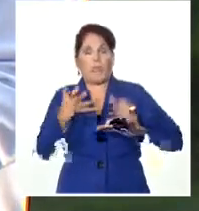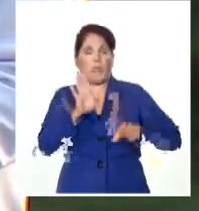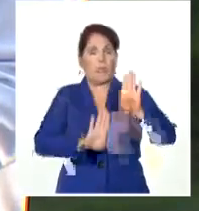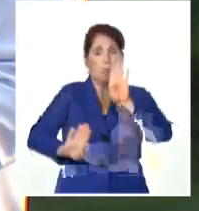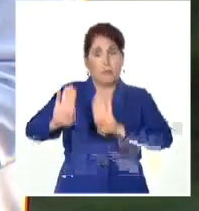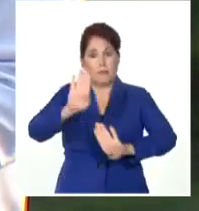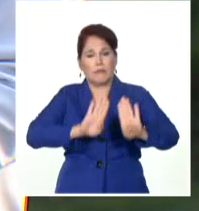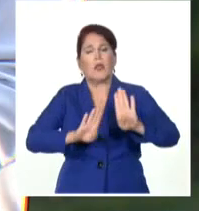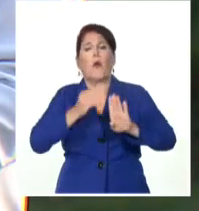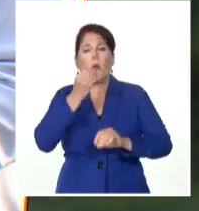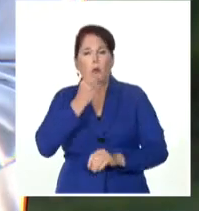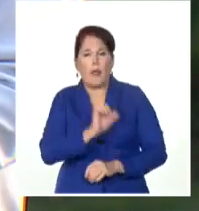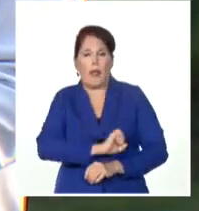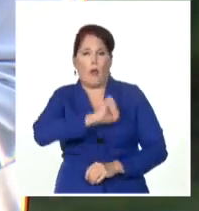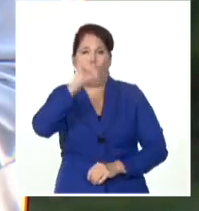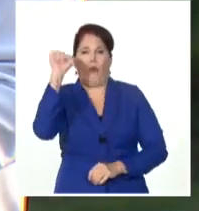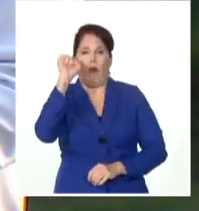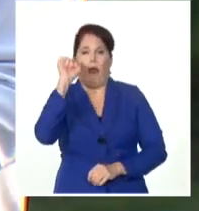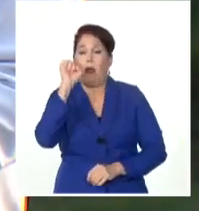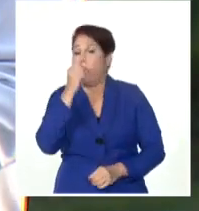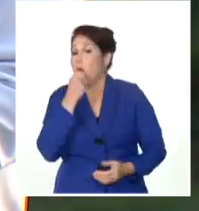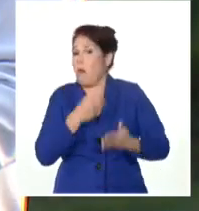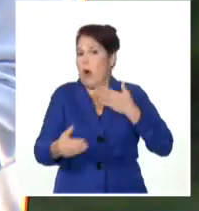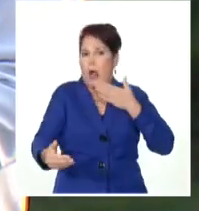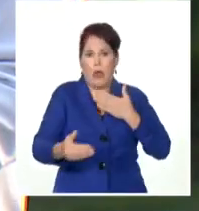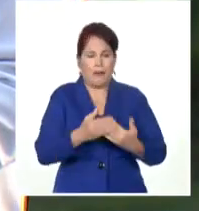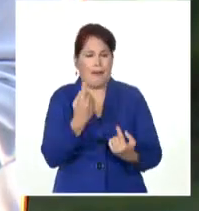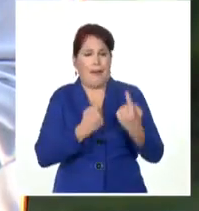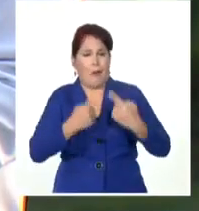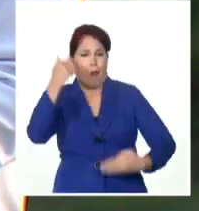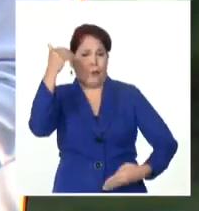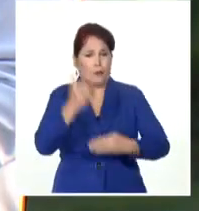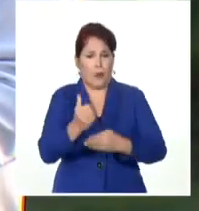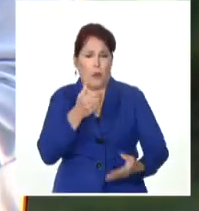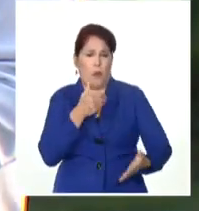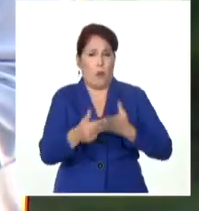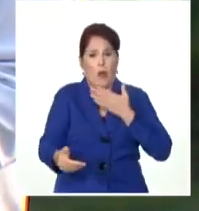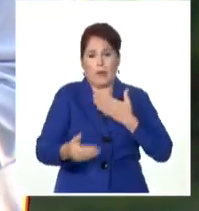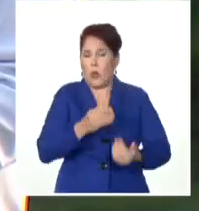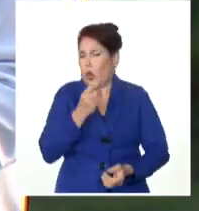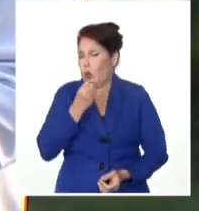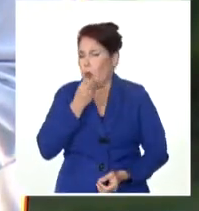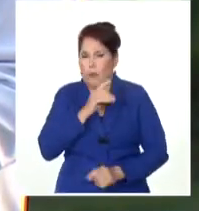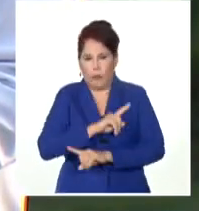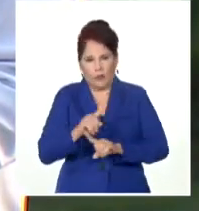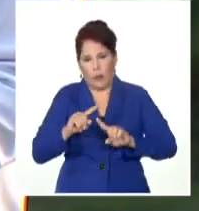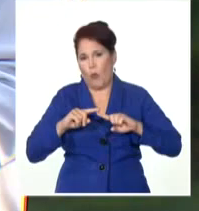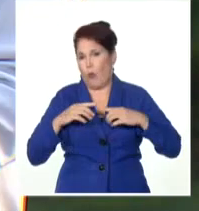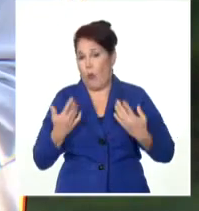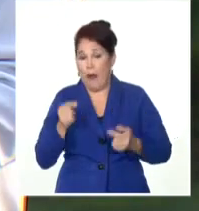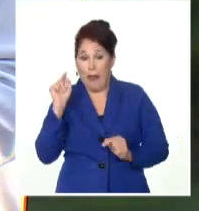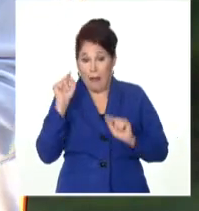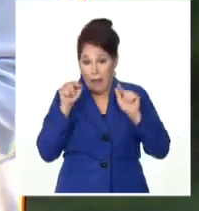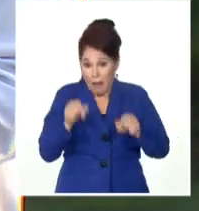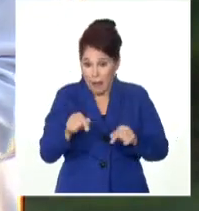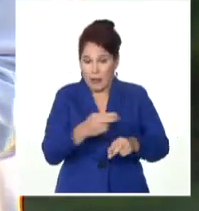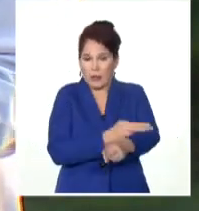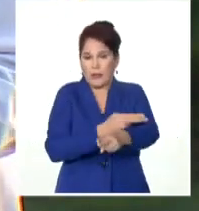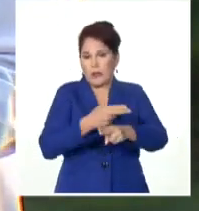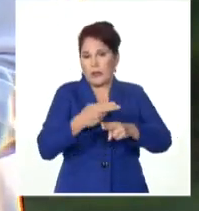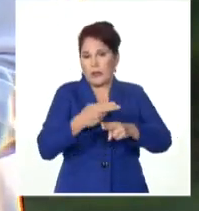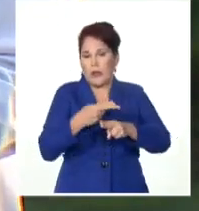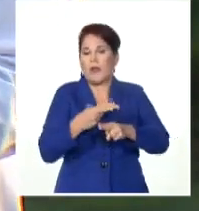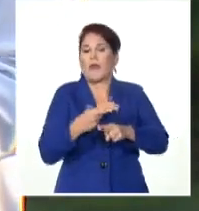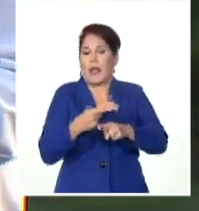defender, es capaz de superar cualquier agresión y obstáculo, por enormes que estos sean. Ahí está para la historia